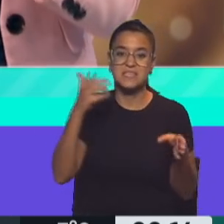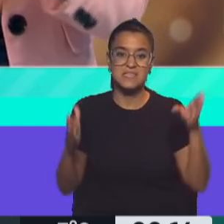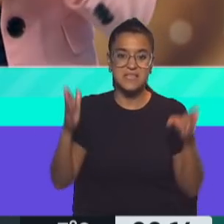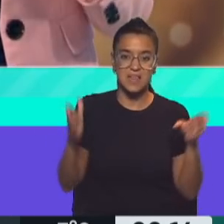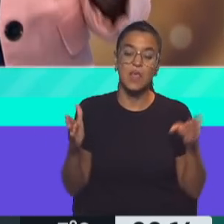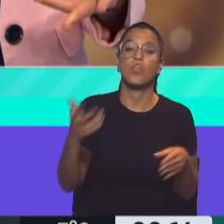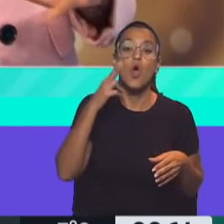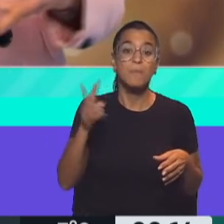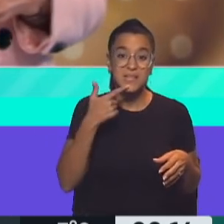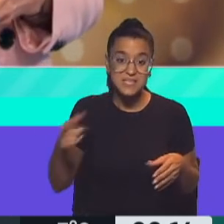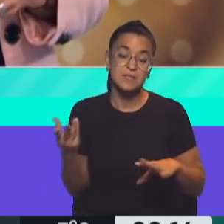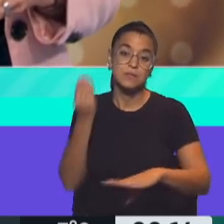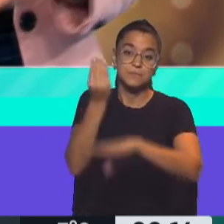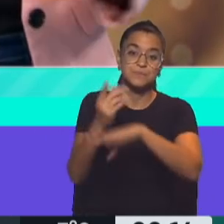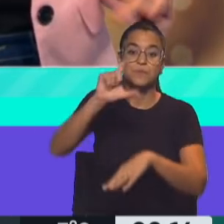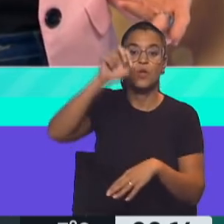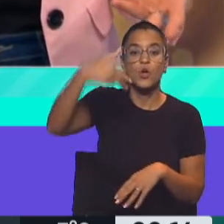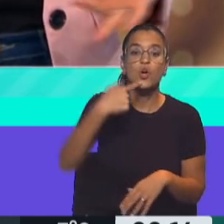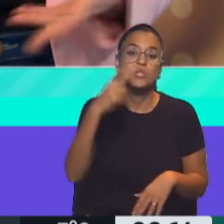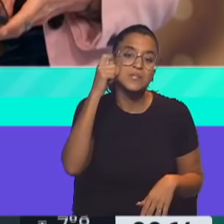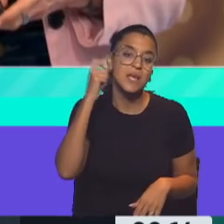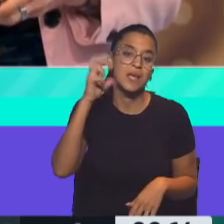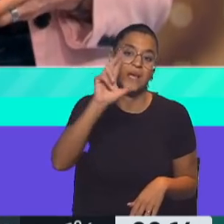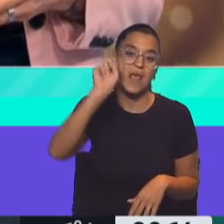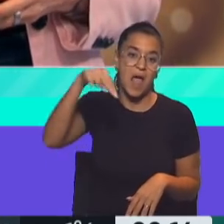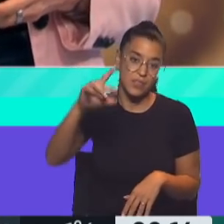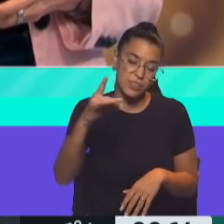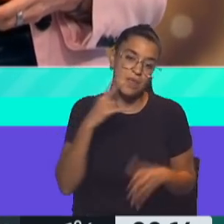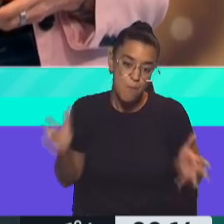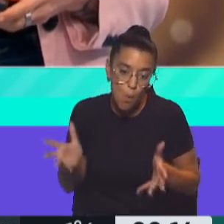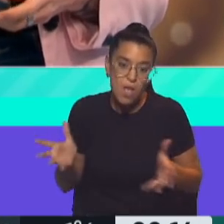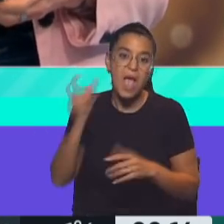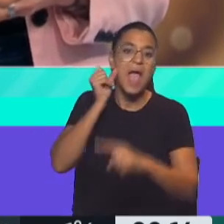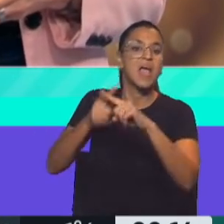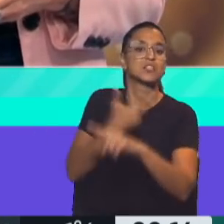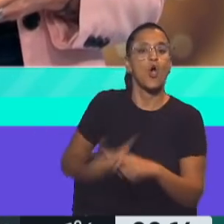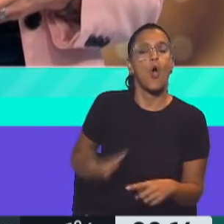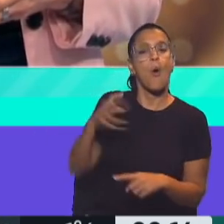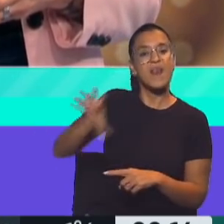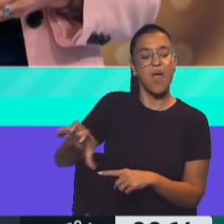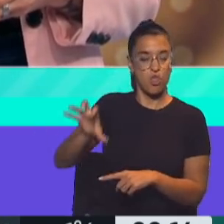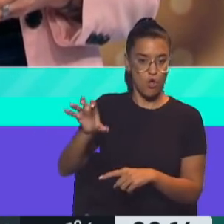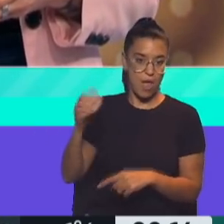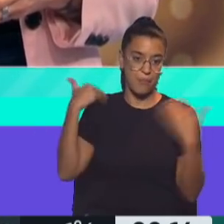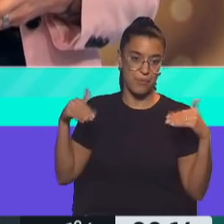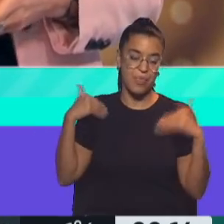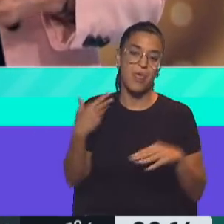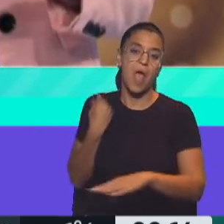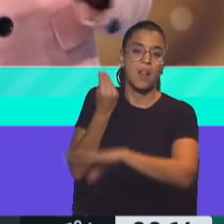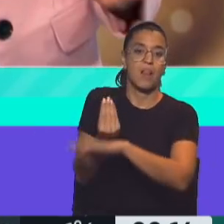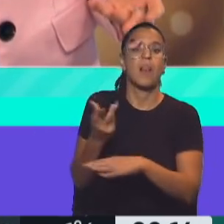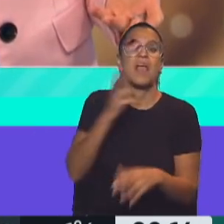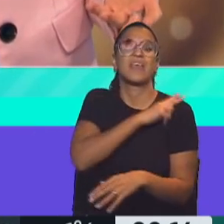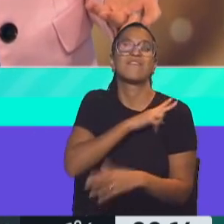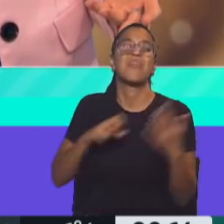2017 a su mejor conté grand obviamente impulsado por la ex gobernadora habida como procurador de la suprema corte